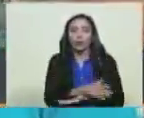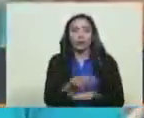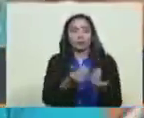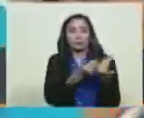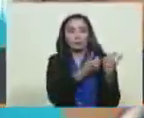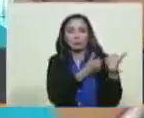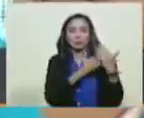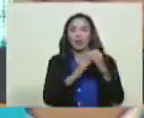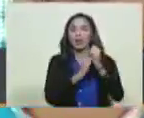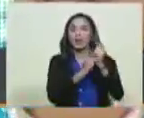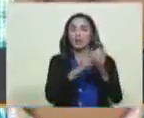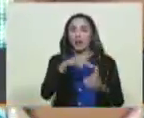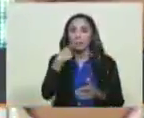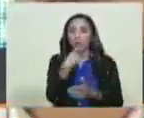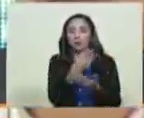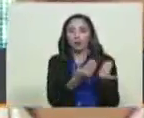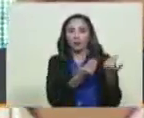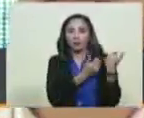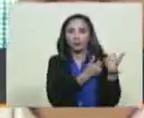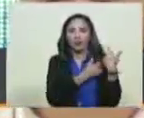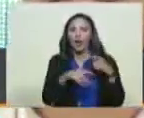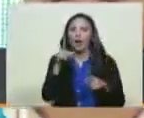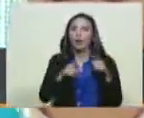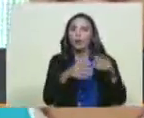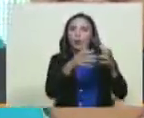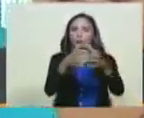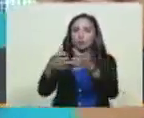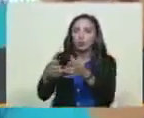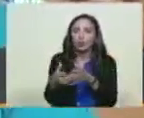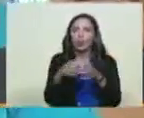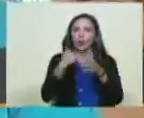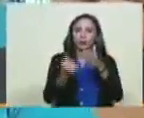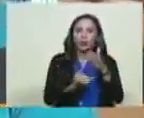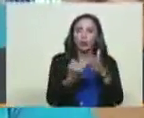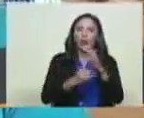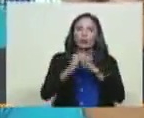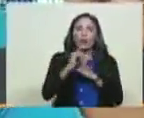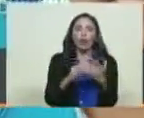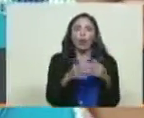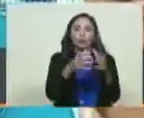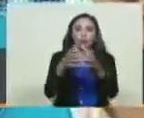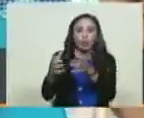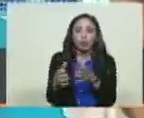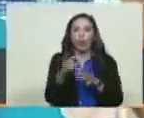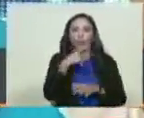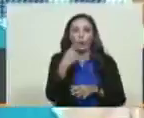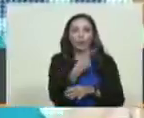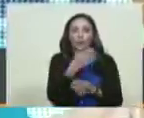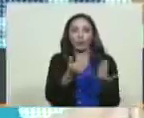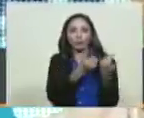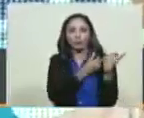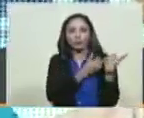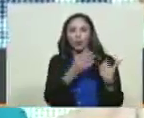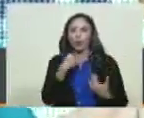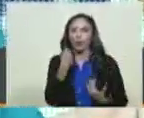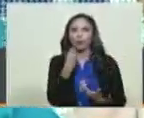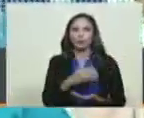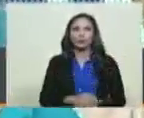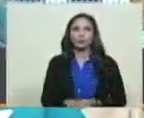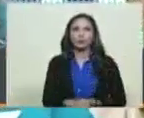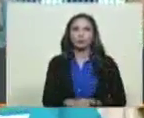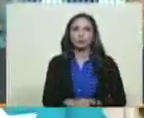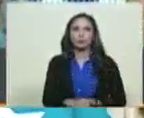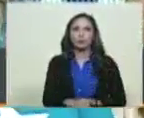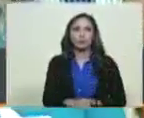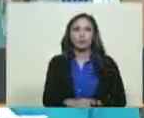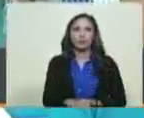liderazgos políticos en las distintas instituciones movimientos organizaciones juveniles hemos dicho que